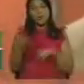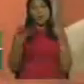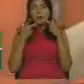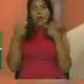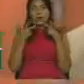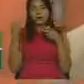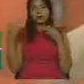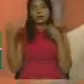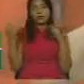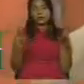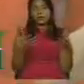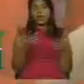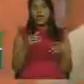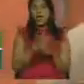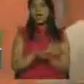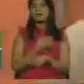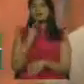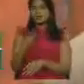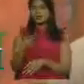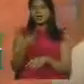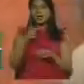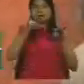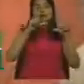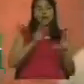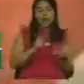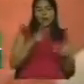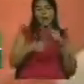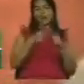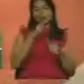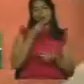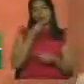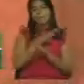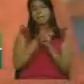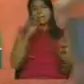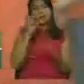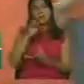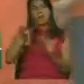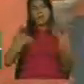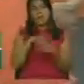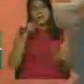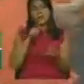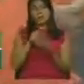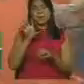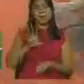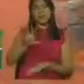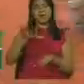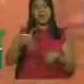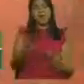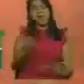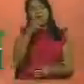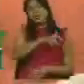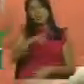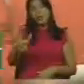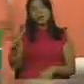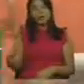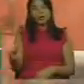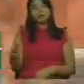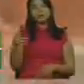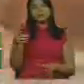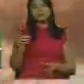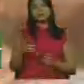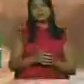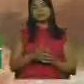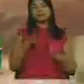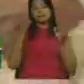de subsidio que tú has hecho referencia, pero al mismo tiempo de centrar que el problema más importante que tenemos como país es que nuestro pueblo tenga lo que es el punto de vista de la